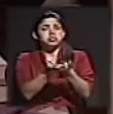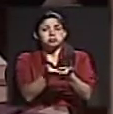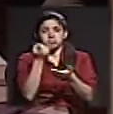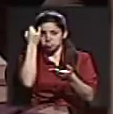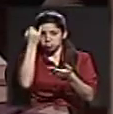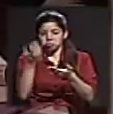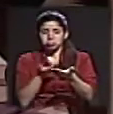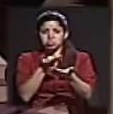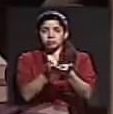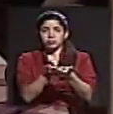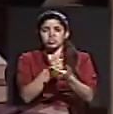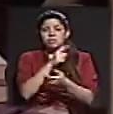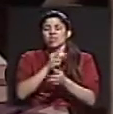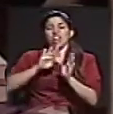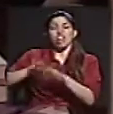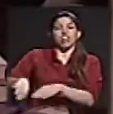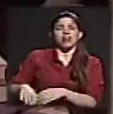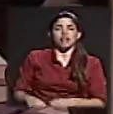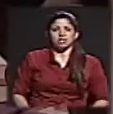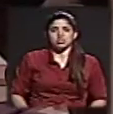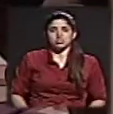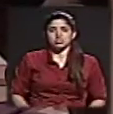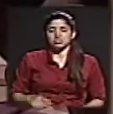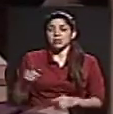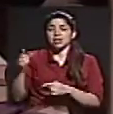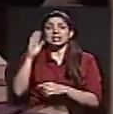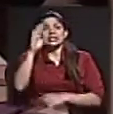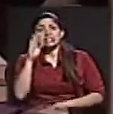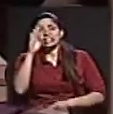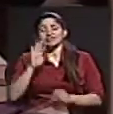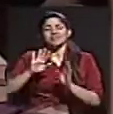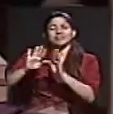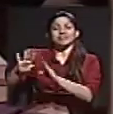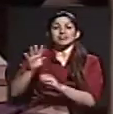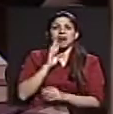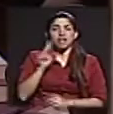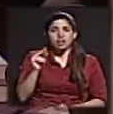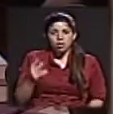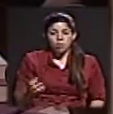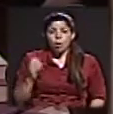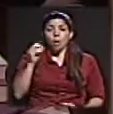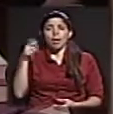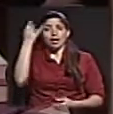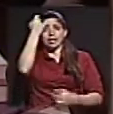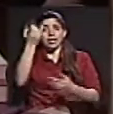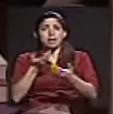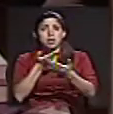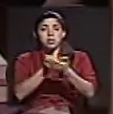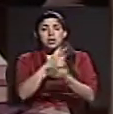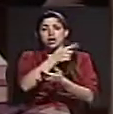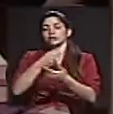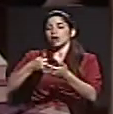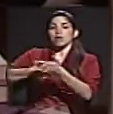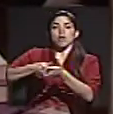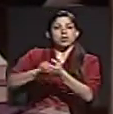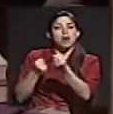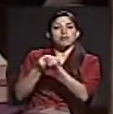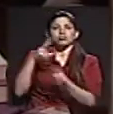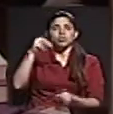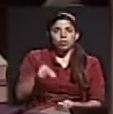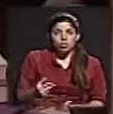propuesta y no son tomadas en cuenta, no se les da la palabra, o generan una propuesta y no se vota a favor, y de